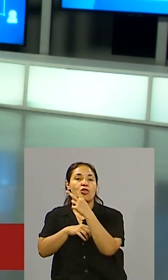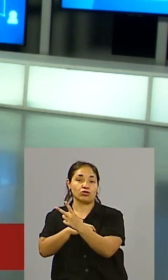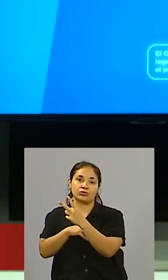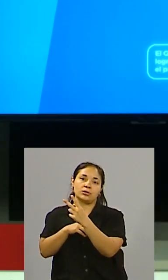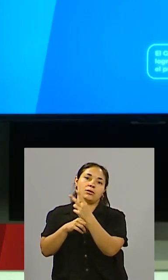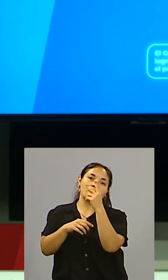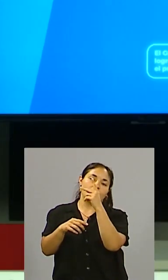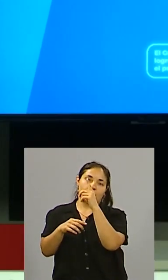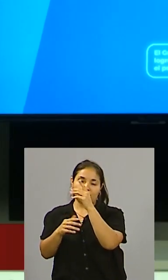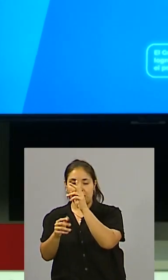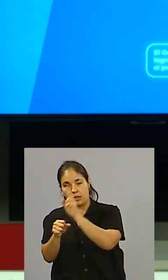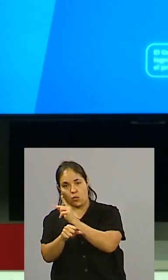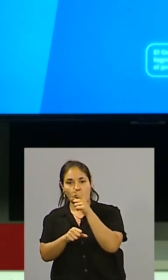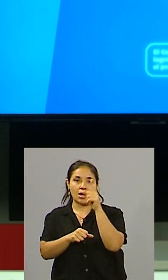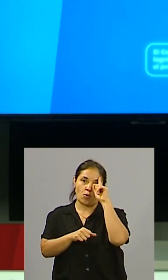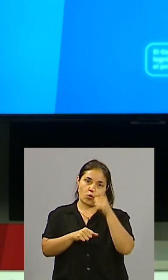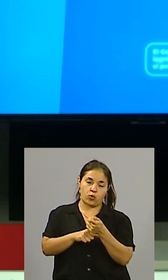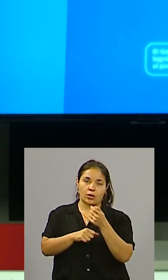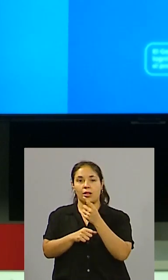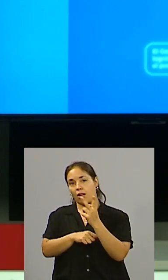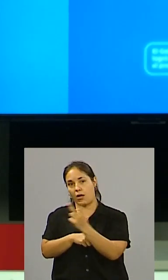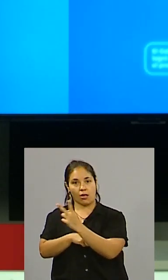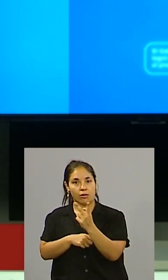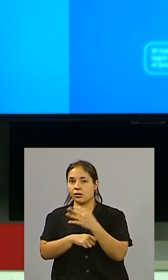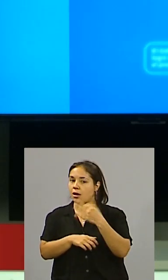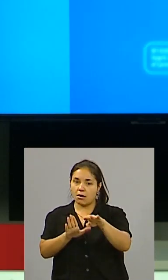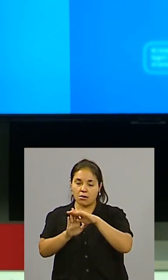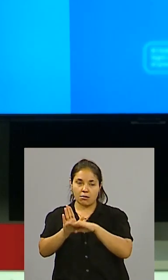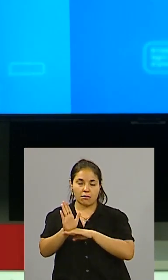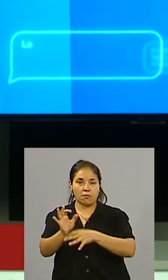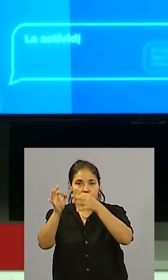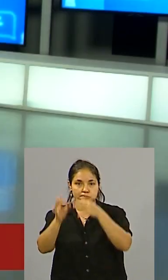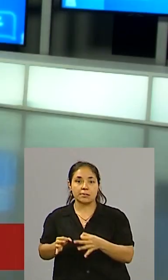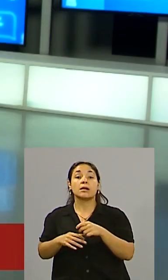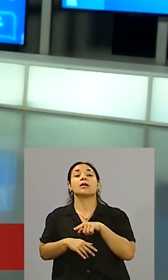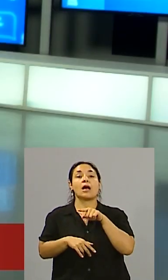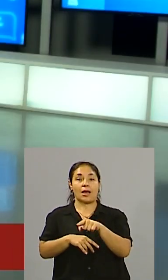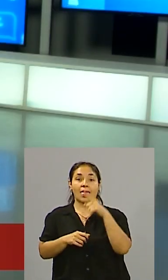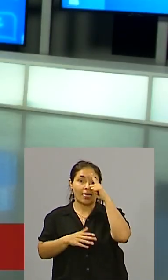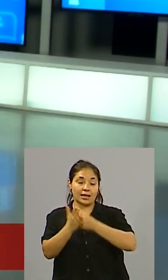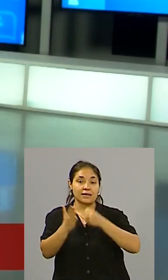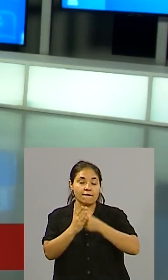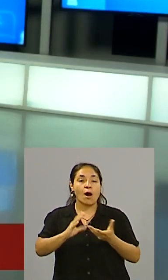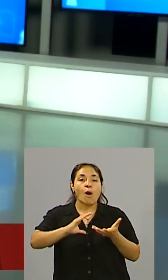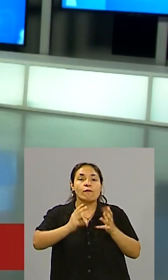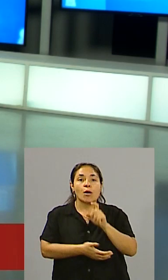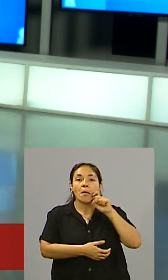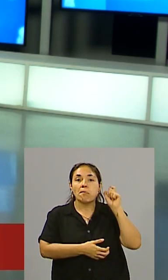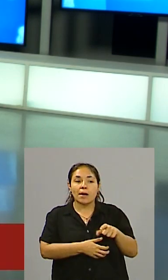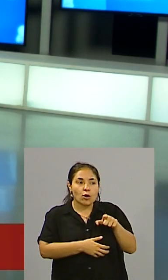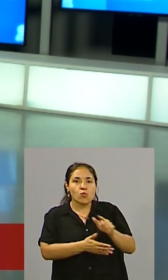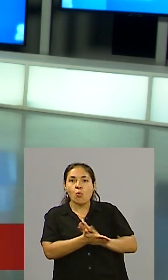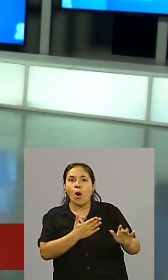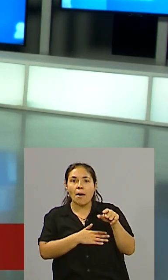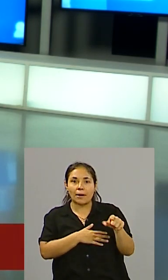¿no? a imprimir un rigor distinto. Entonces allí tenemos un desafío particular que son estas nuevas modalidades que nos